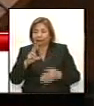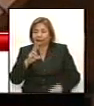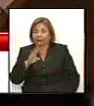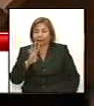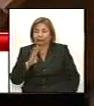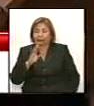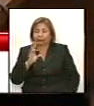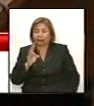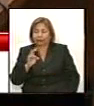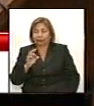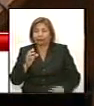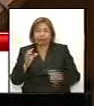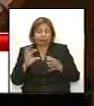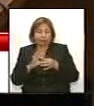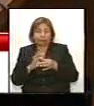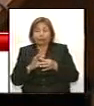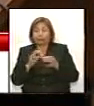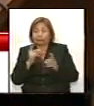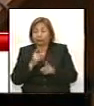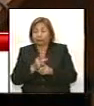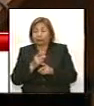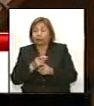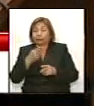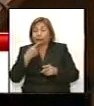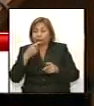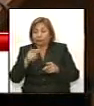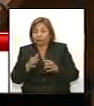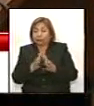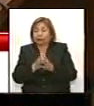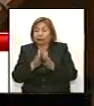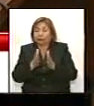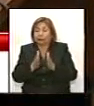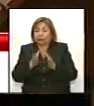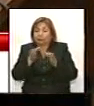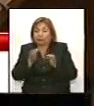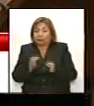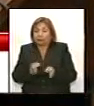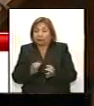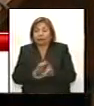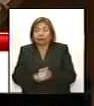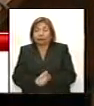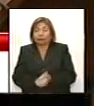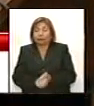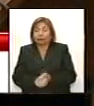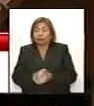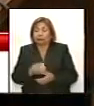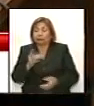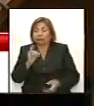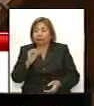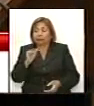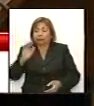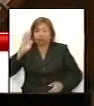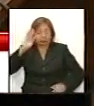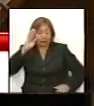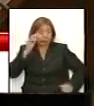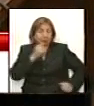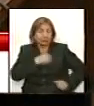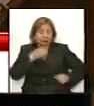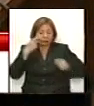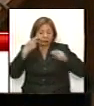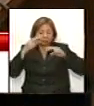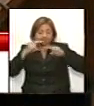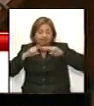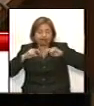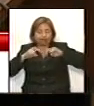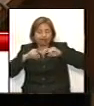24/7, una cooperación permanente. Esto debe abrirle la posibilidad fundamentalmente a la divindad y a la policía para investigaciones,